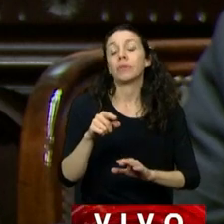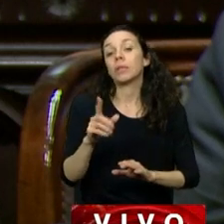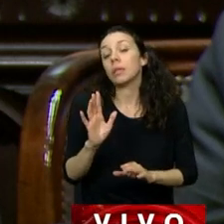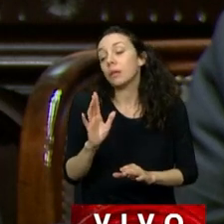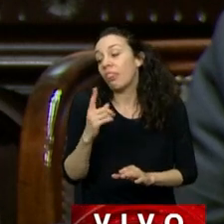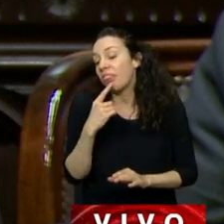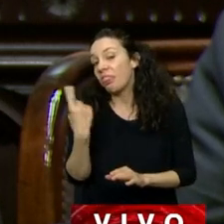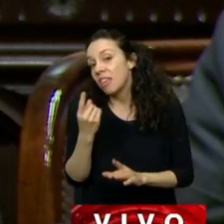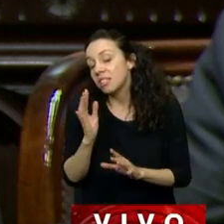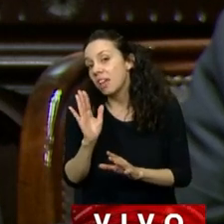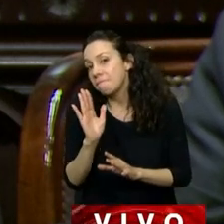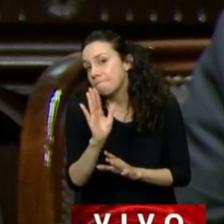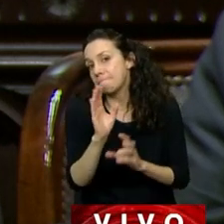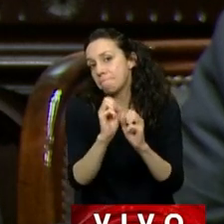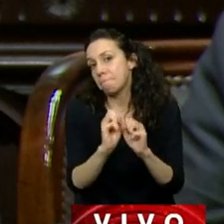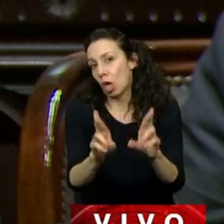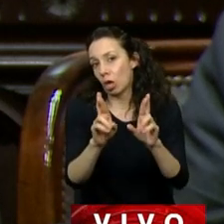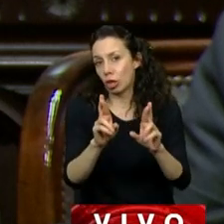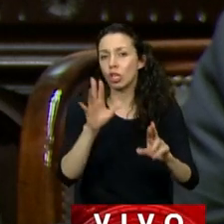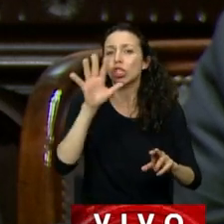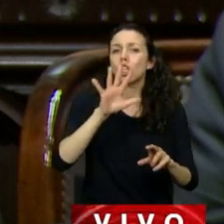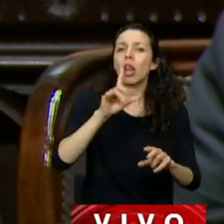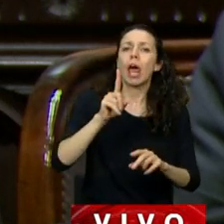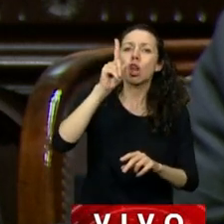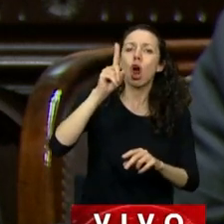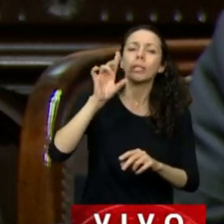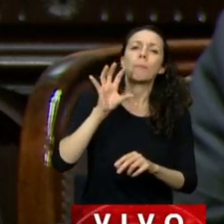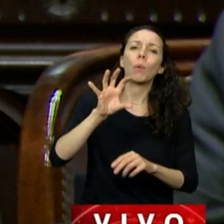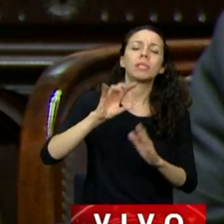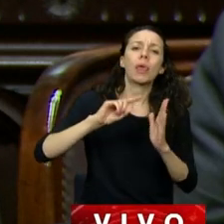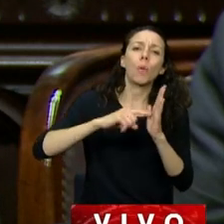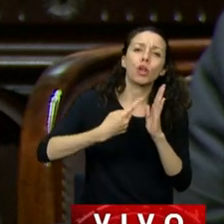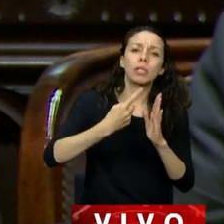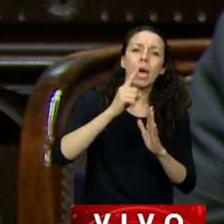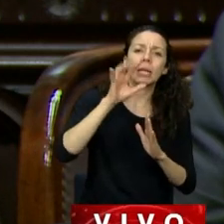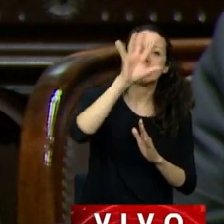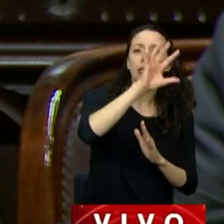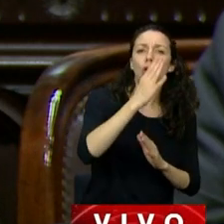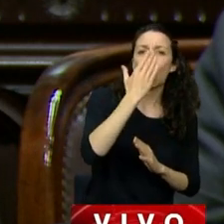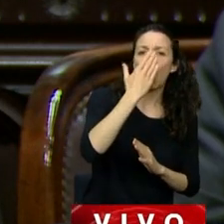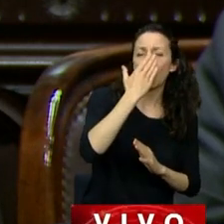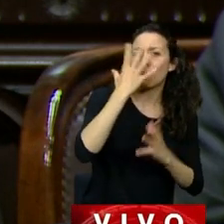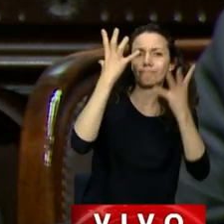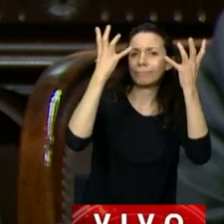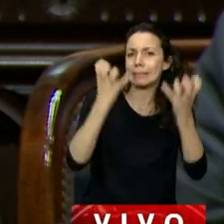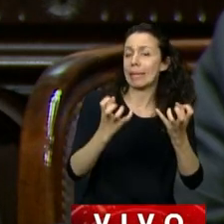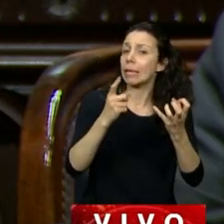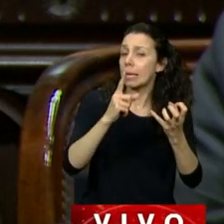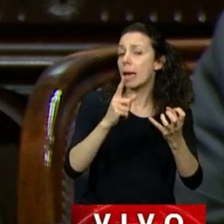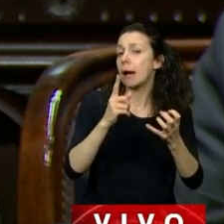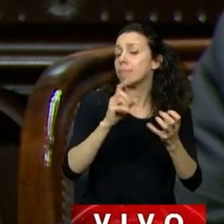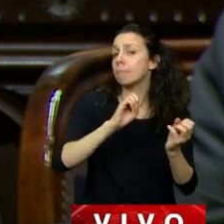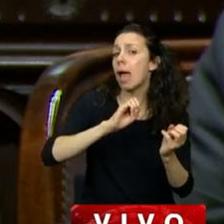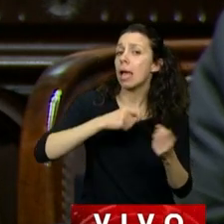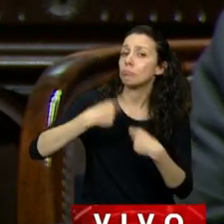pronósticos no son buenos, sobre todo toda la zona norte, provincia de Buenos Aires, gran parte de Córdoba. Eso va a pasar factura.